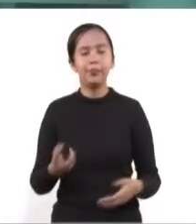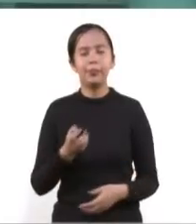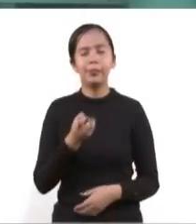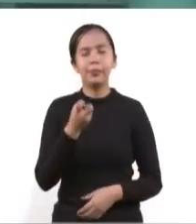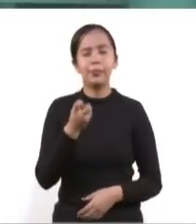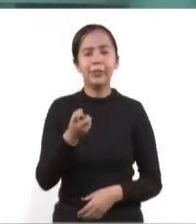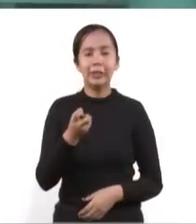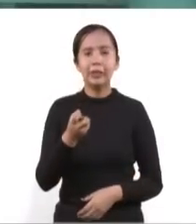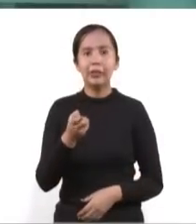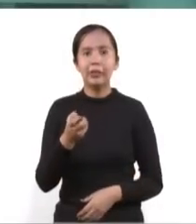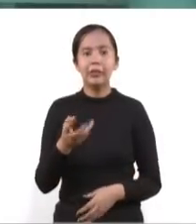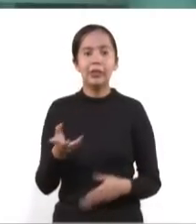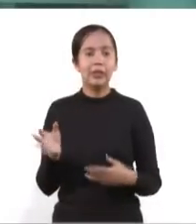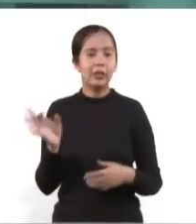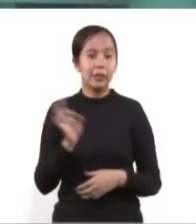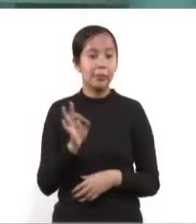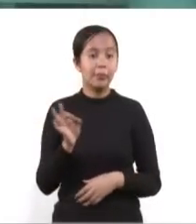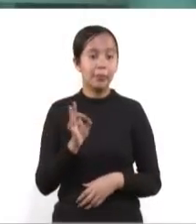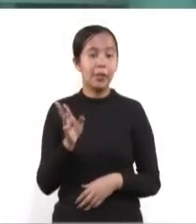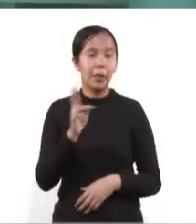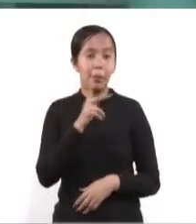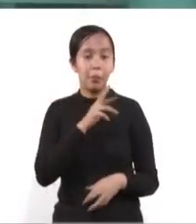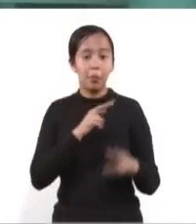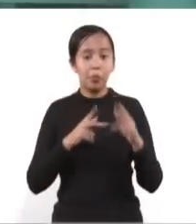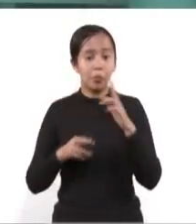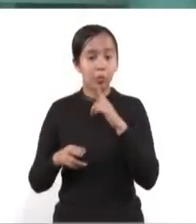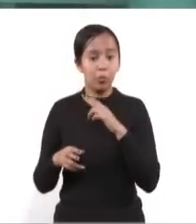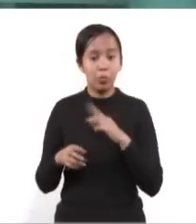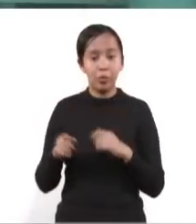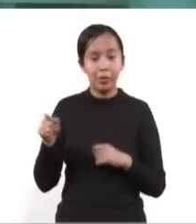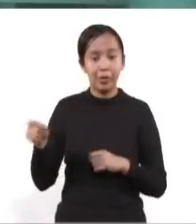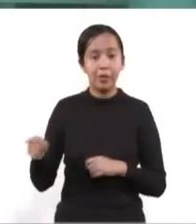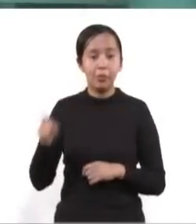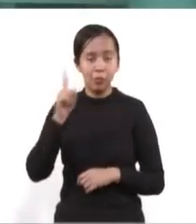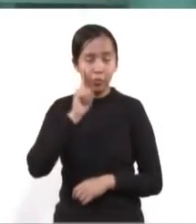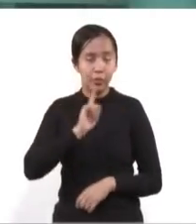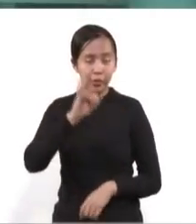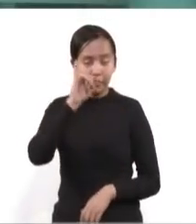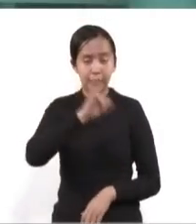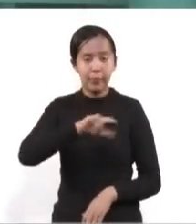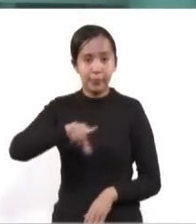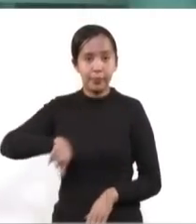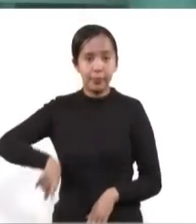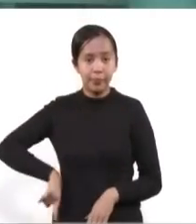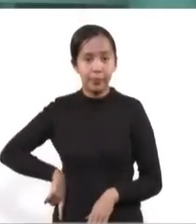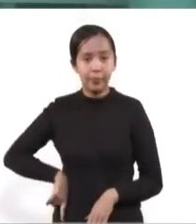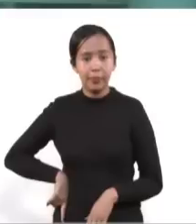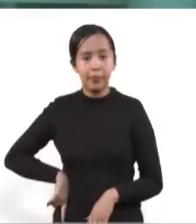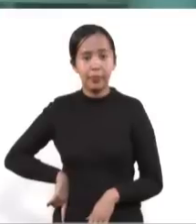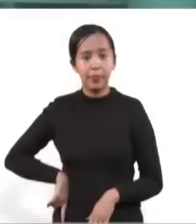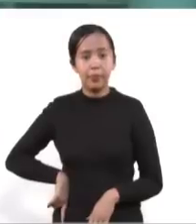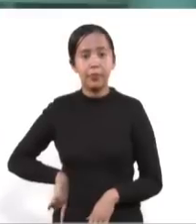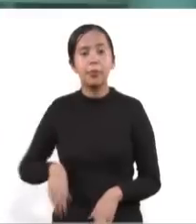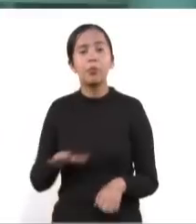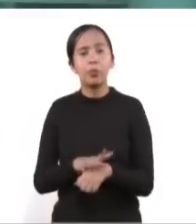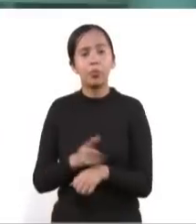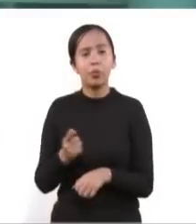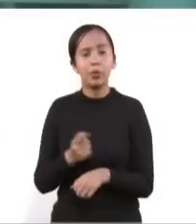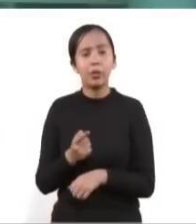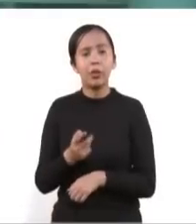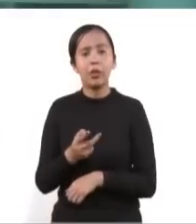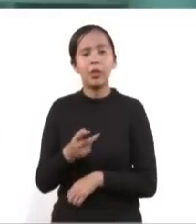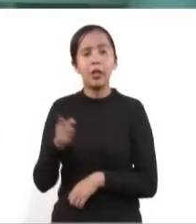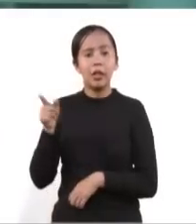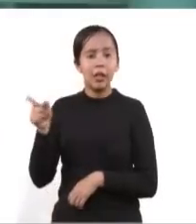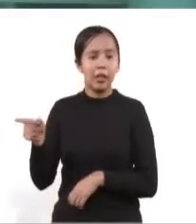una preocupación permanente de la jefa de gobierno, me consta. Es una política que